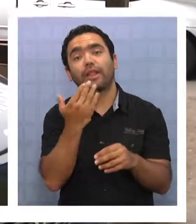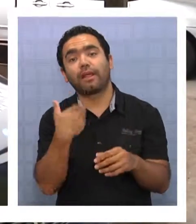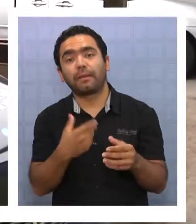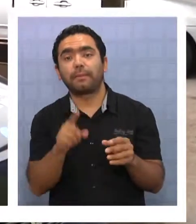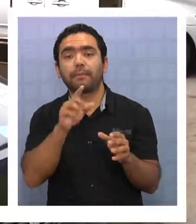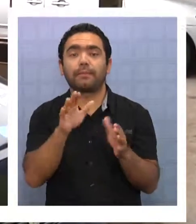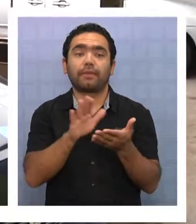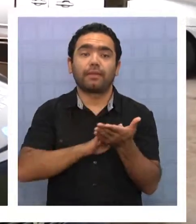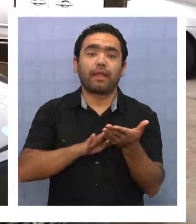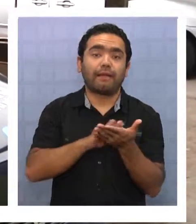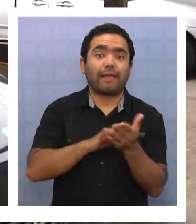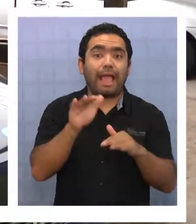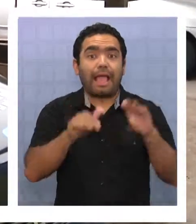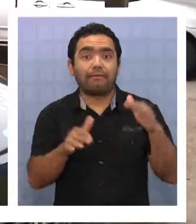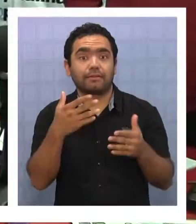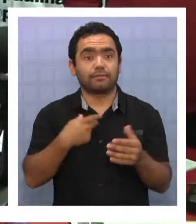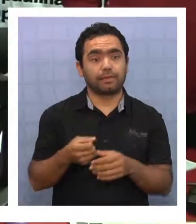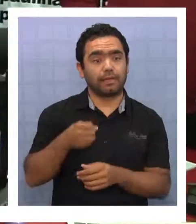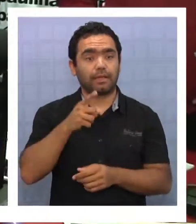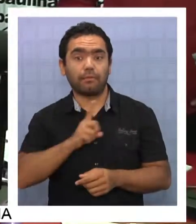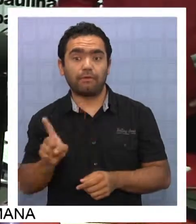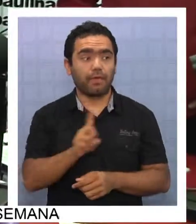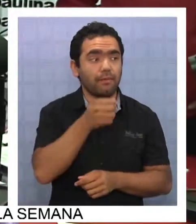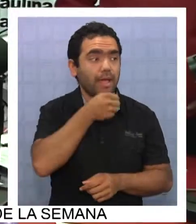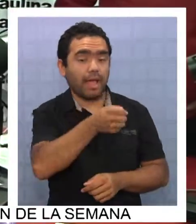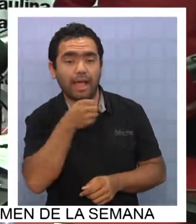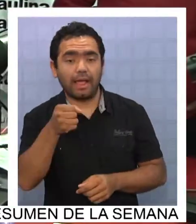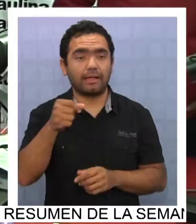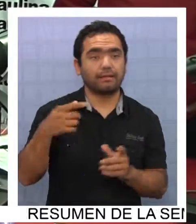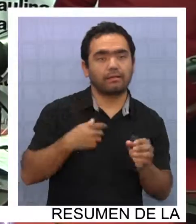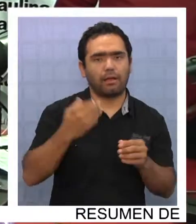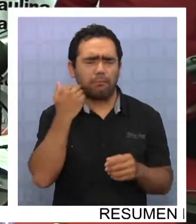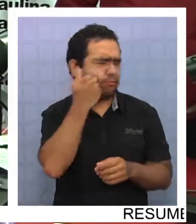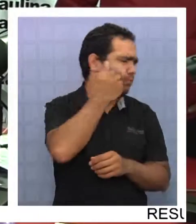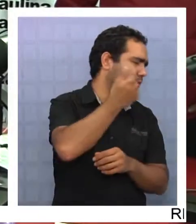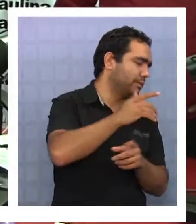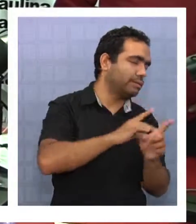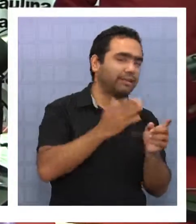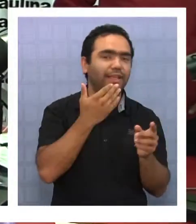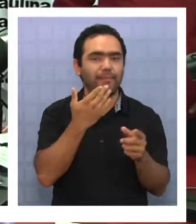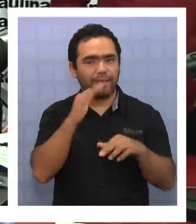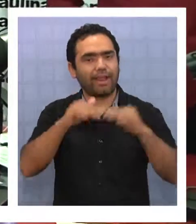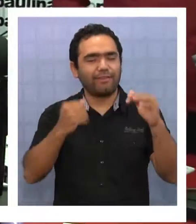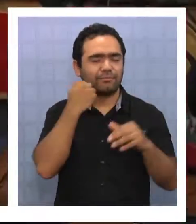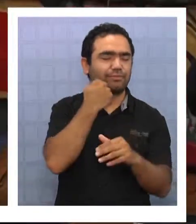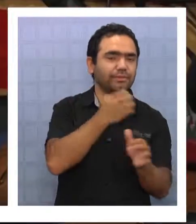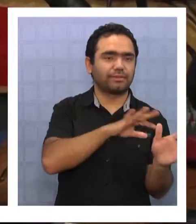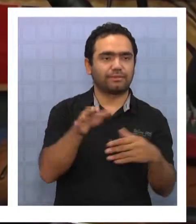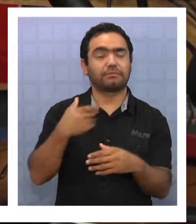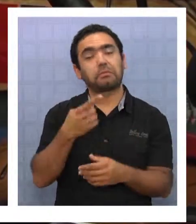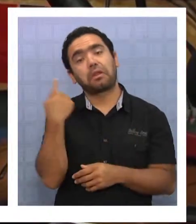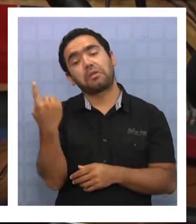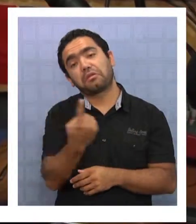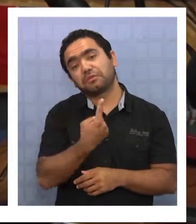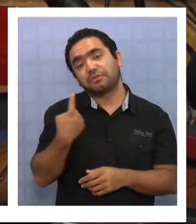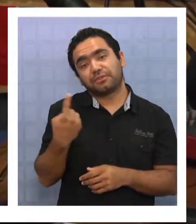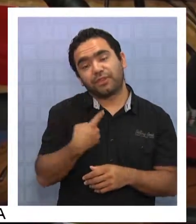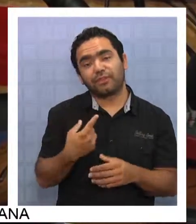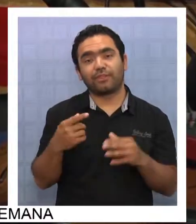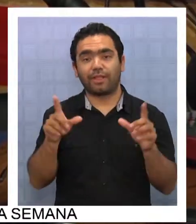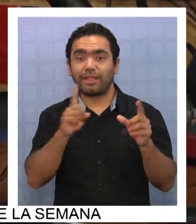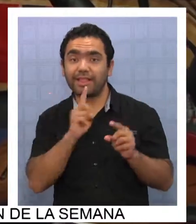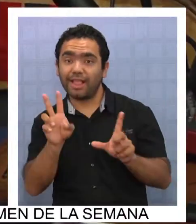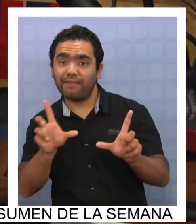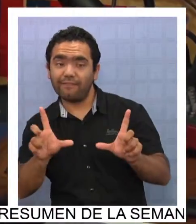a la gente que hacemos la parte de prensa. Es por ello que afectuosamente saludamos a los profesionales, locutores, radiocontroladores